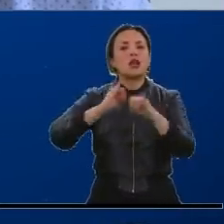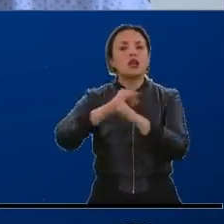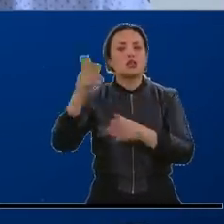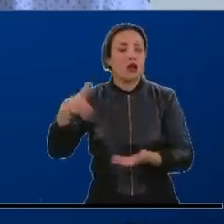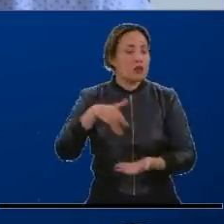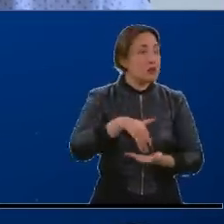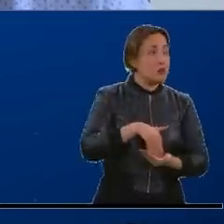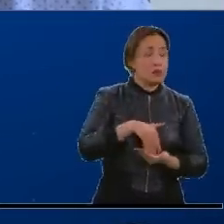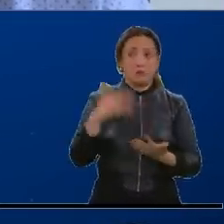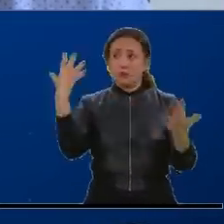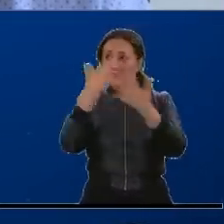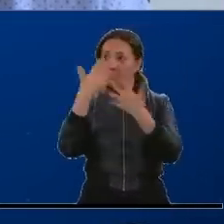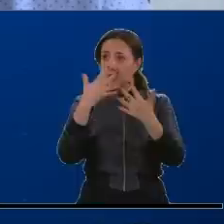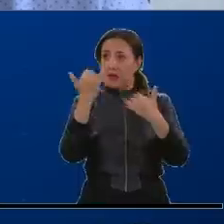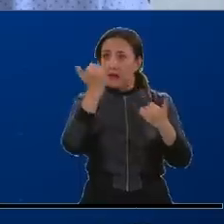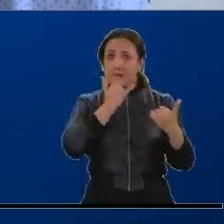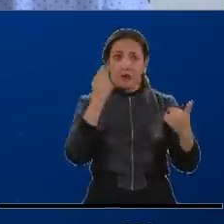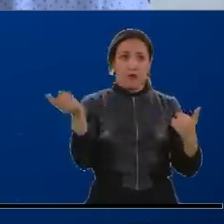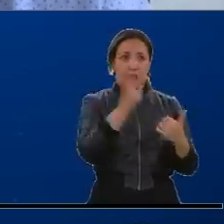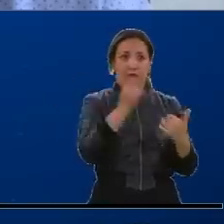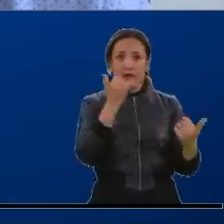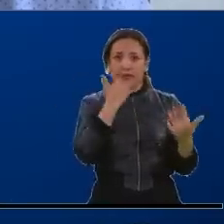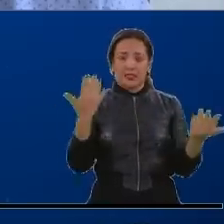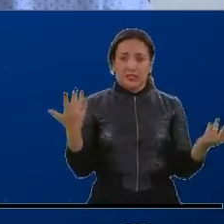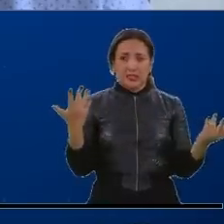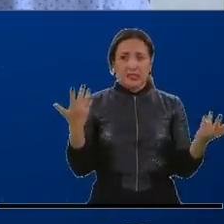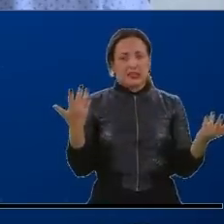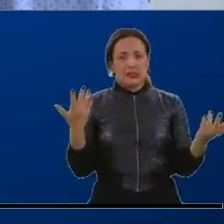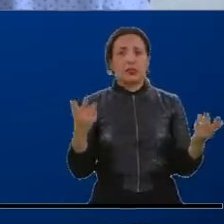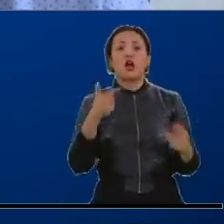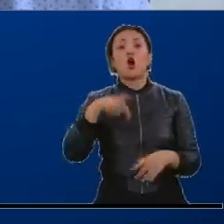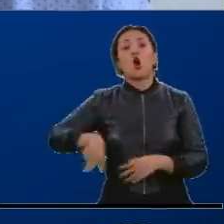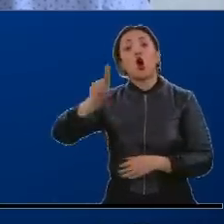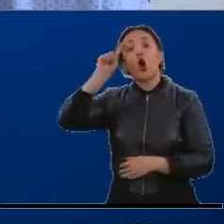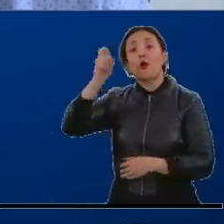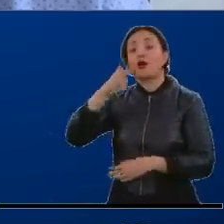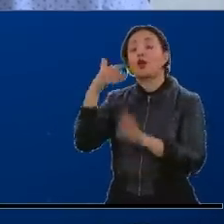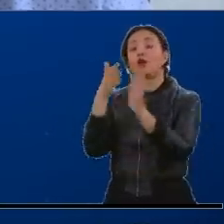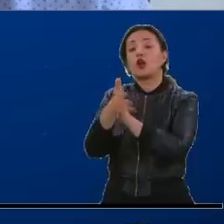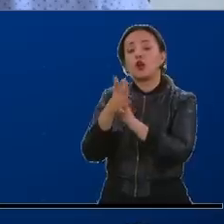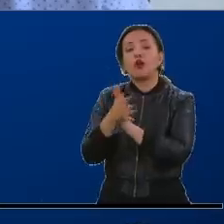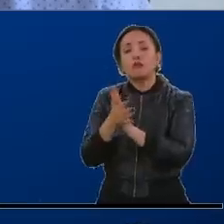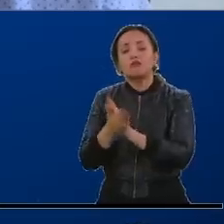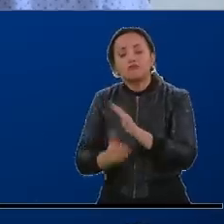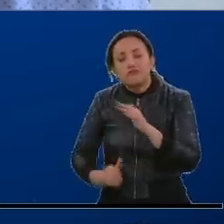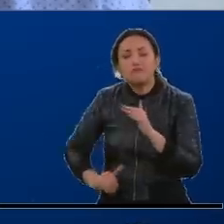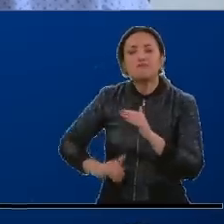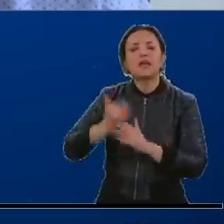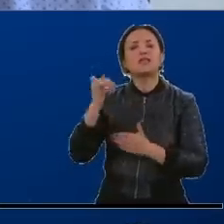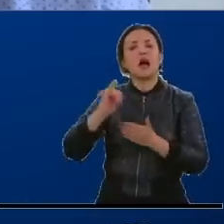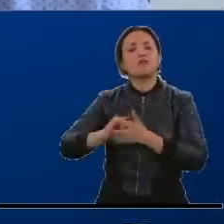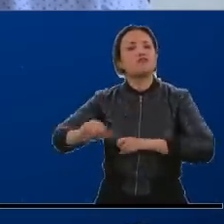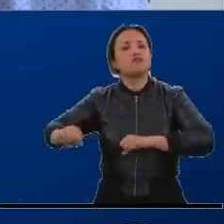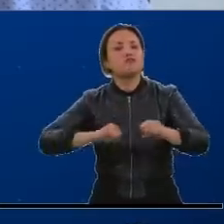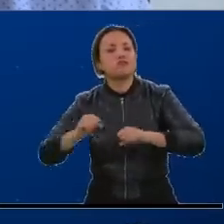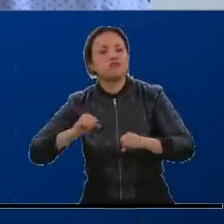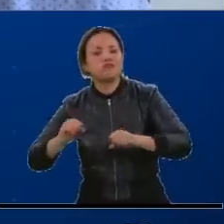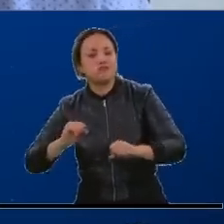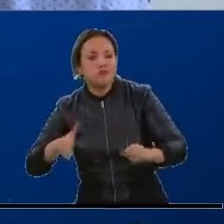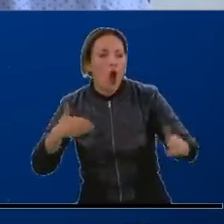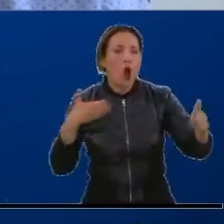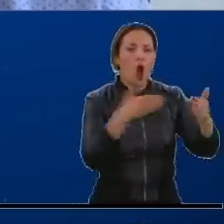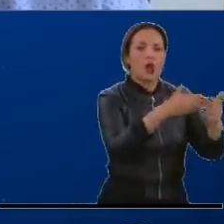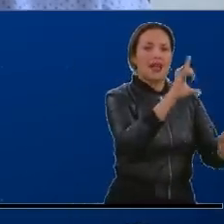error. Esto desgasta. Y la segunda, el gobierno ha anunciado que reinicia y mantiene sus operaciones ofensivas contra el